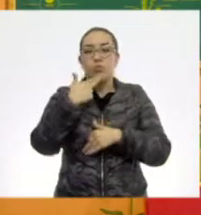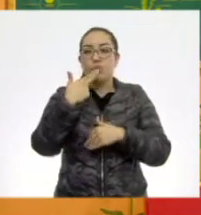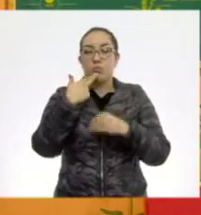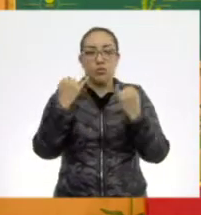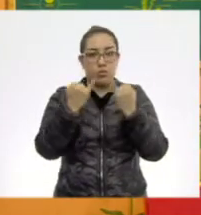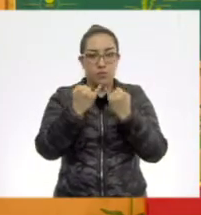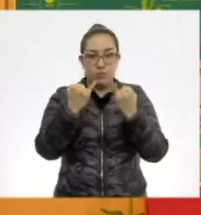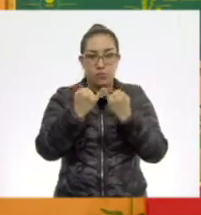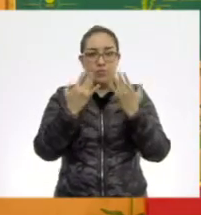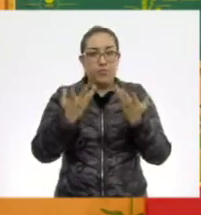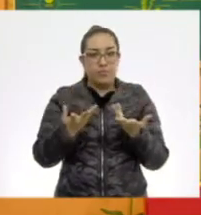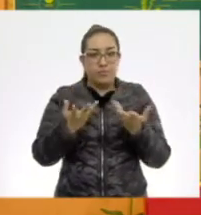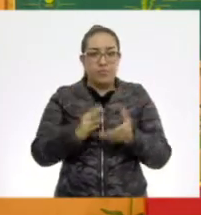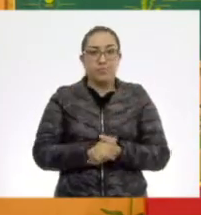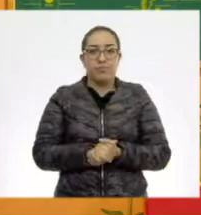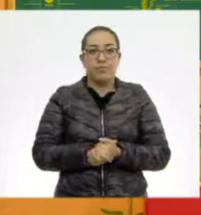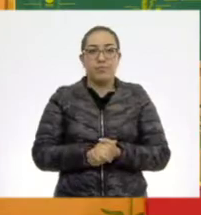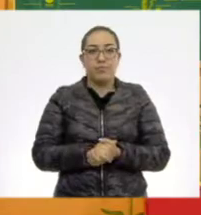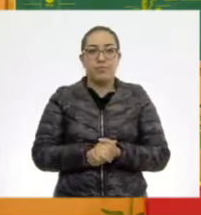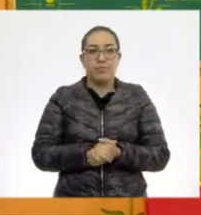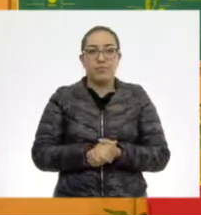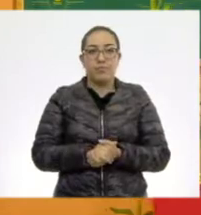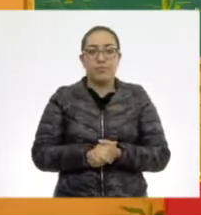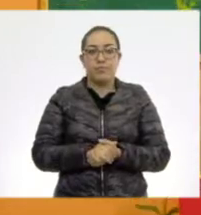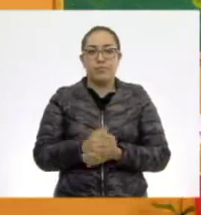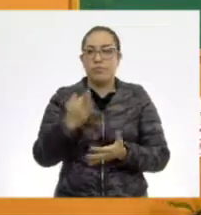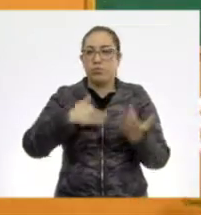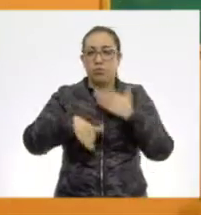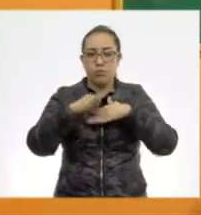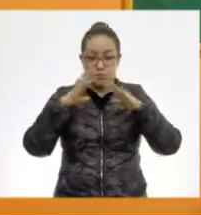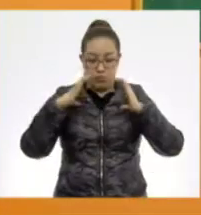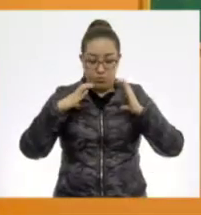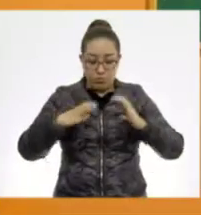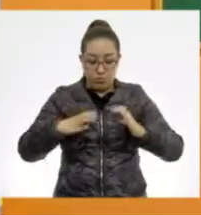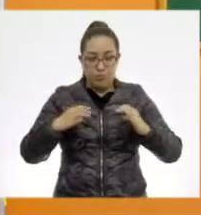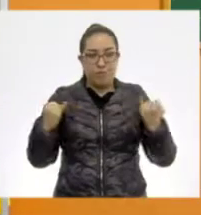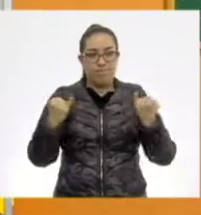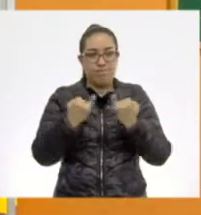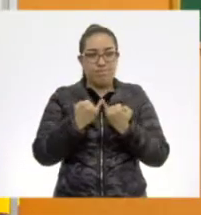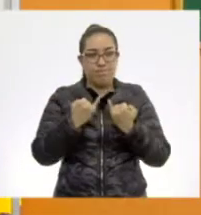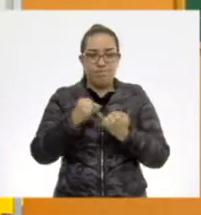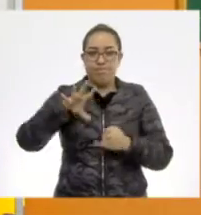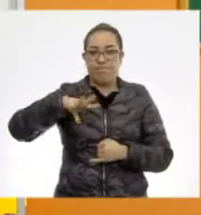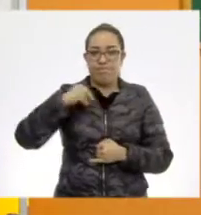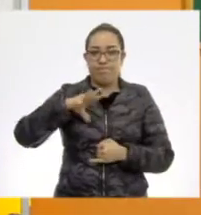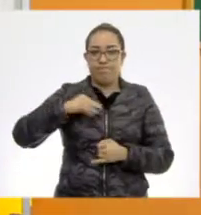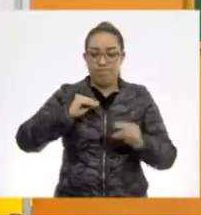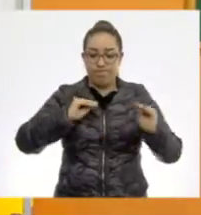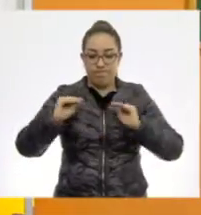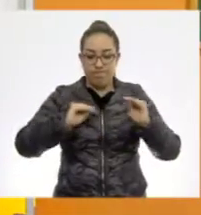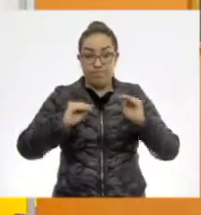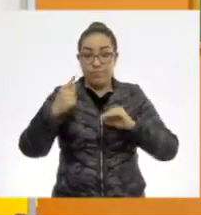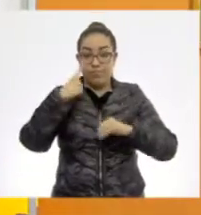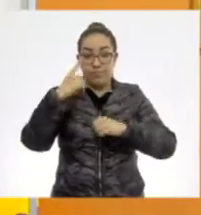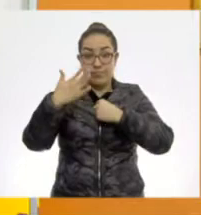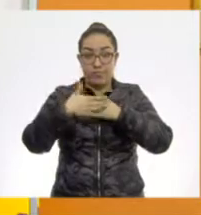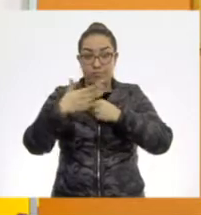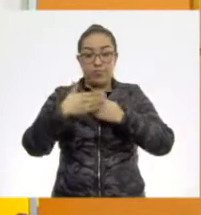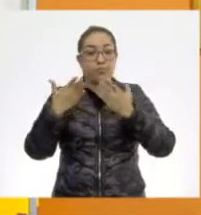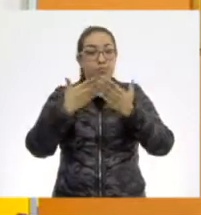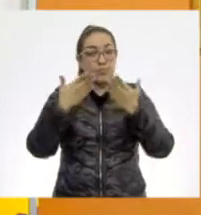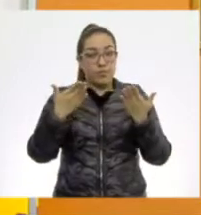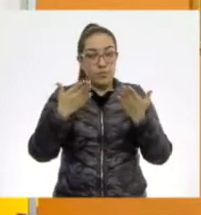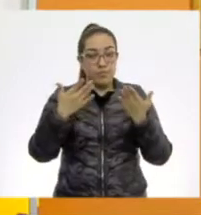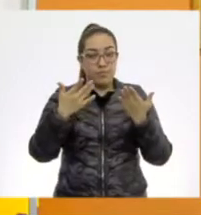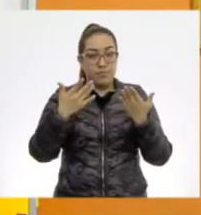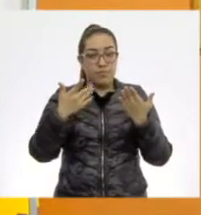y vamos a poner todo nuestro cuerpo en activación. Ajá. Para el siguiente juego, vamos a proponer, el